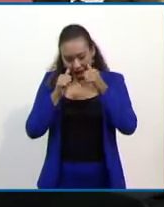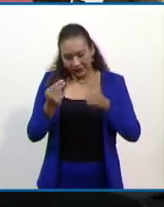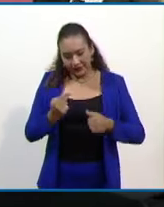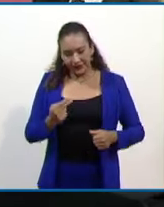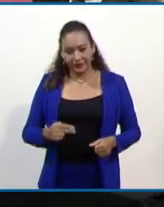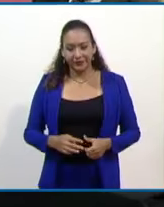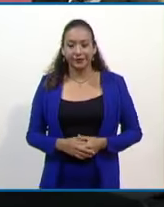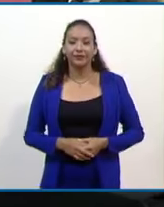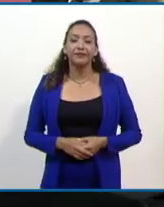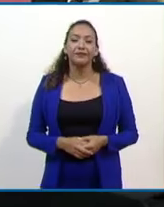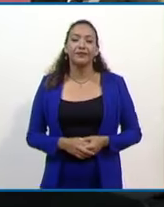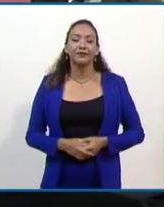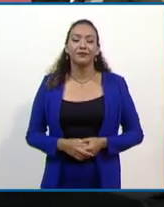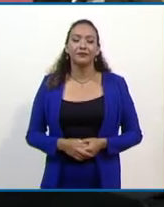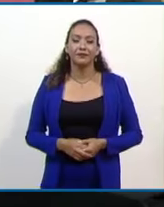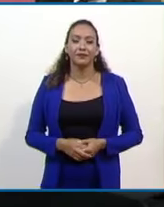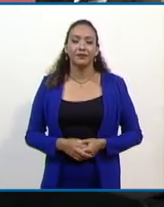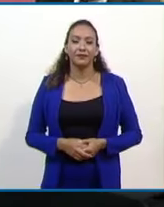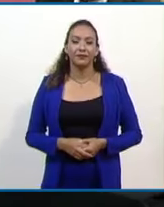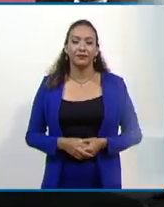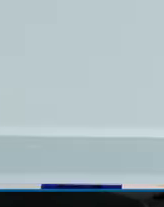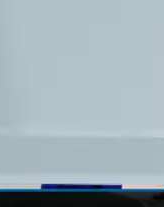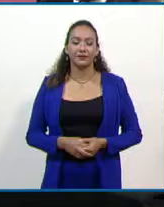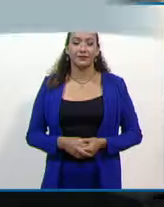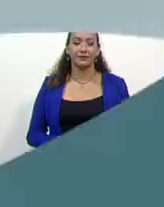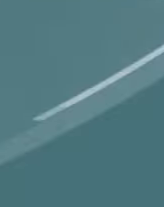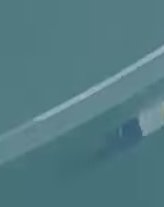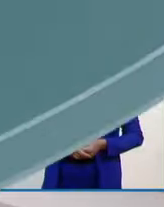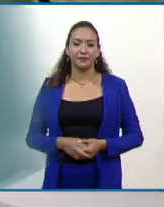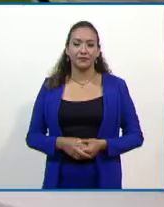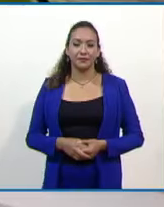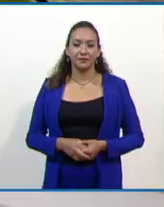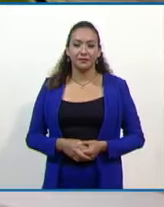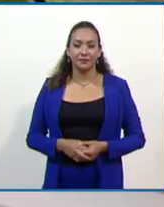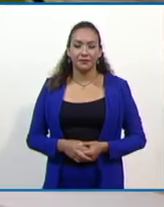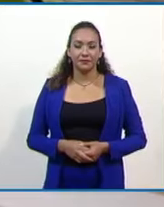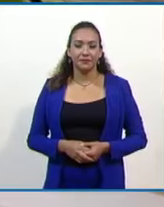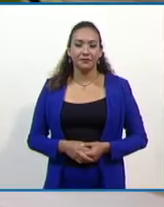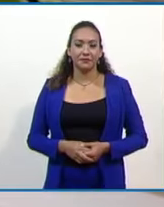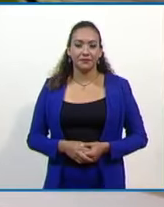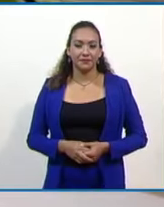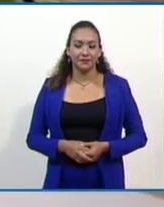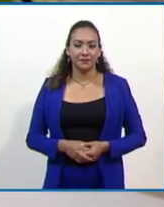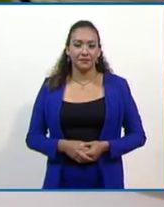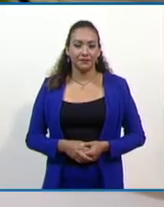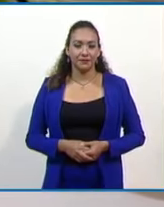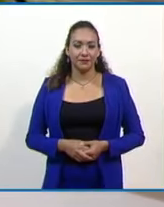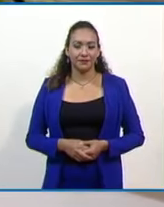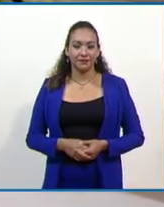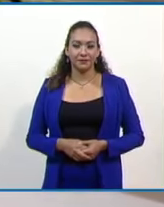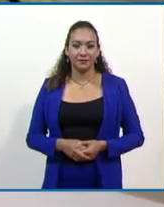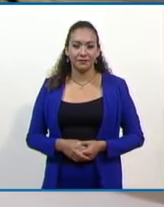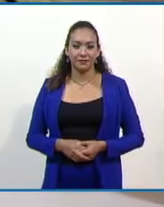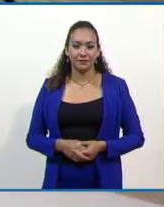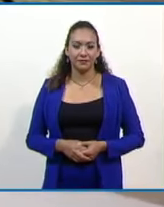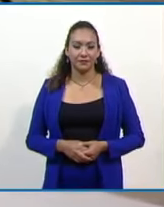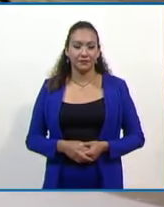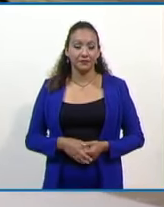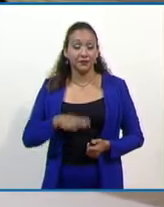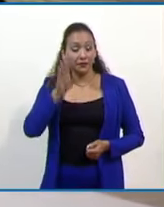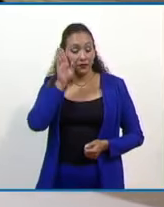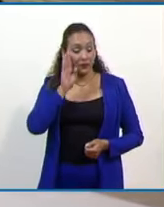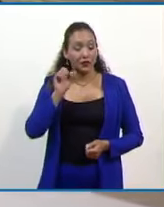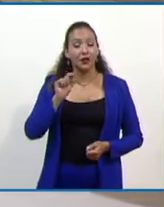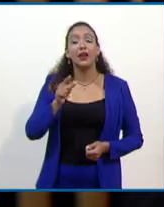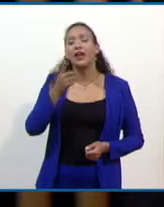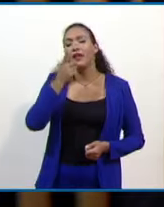Federación, Mario López Peña. El magistrado Ariel Rojas Caballero aseguró